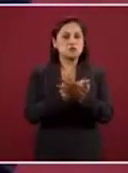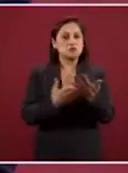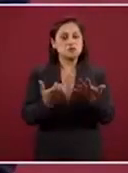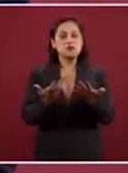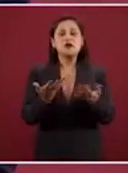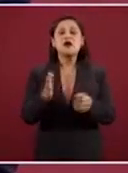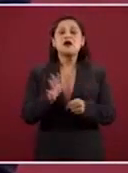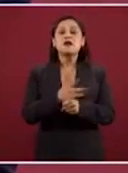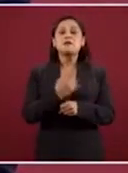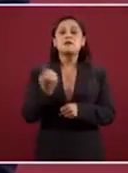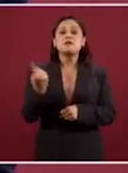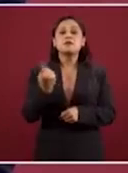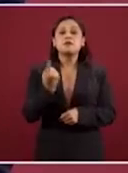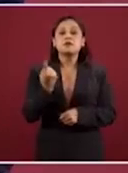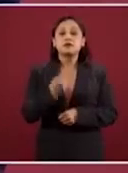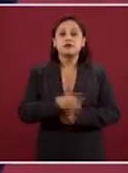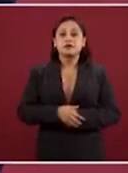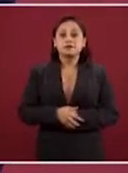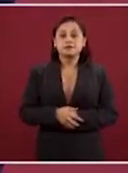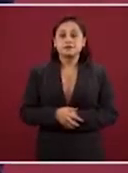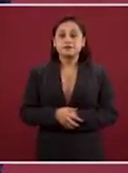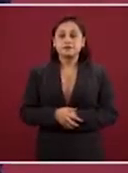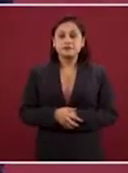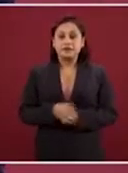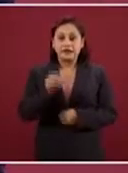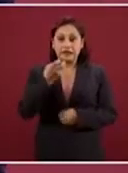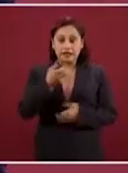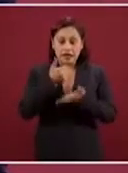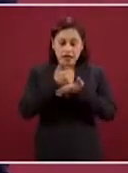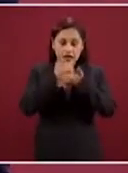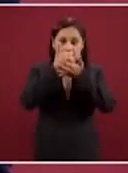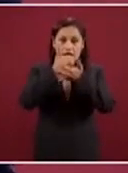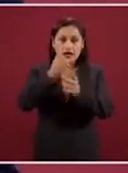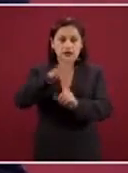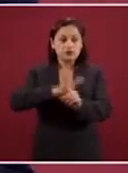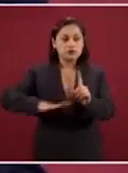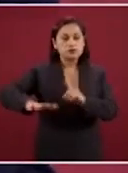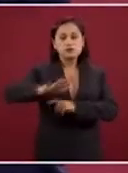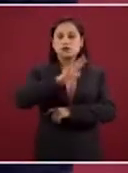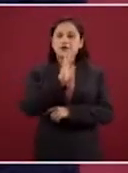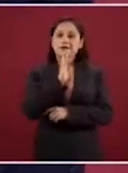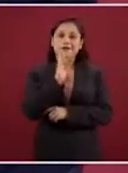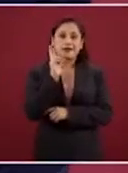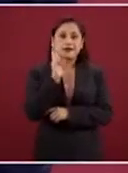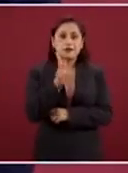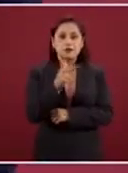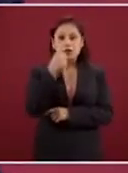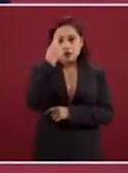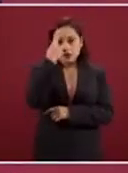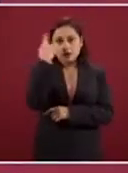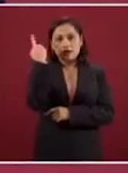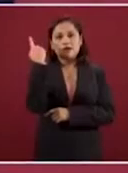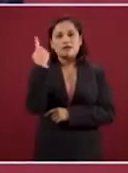va a crear mejores condiciones para la inversión,